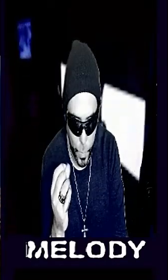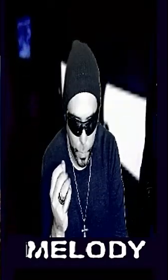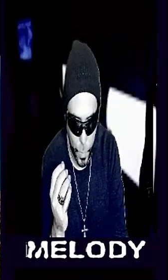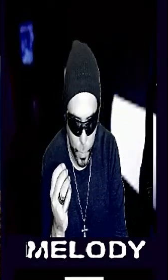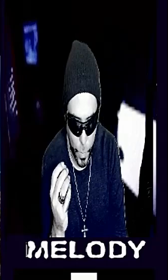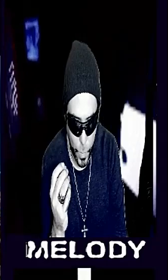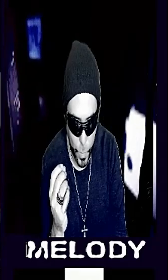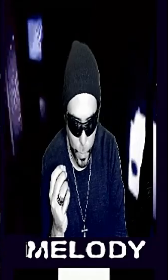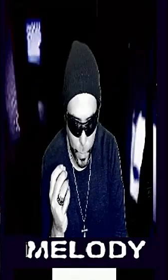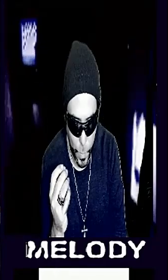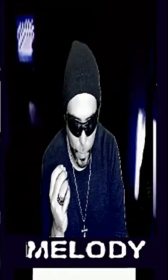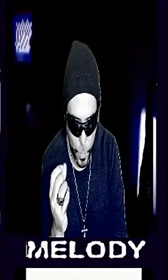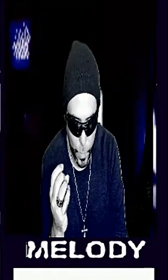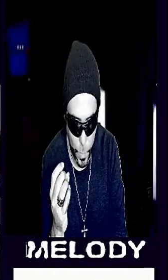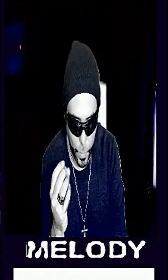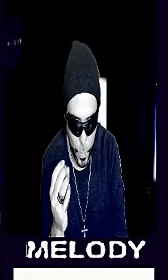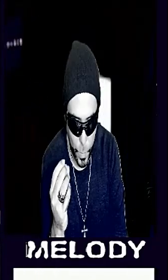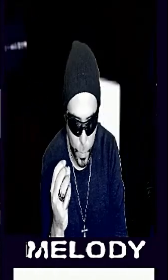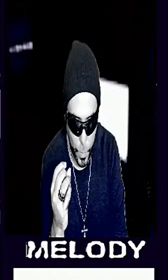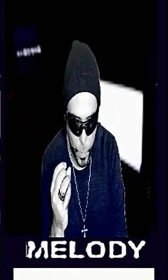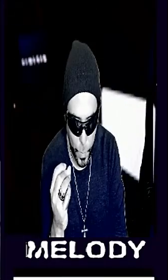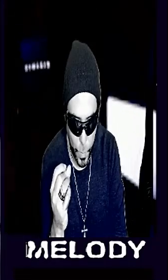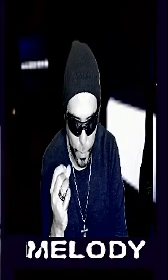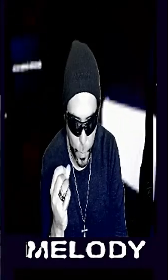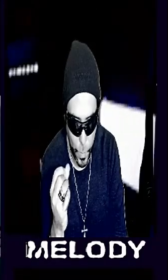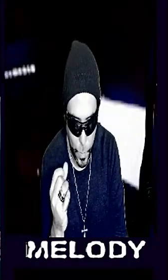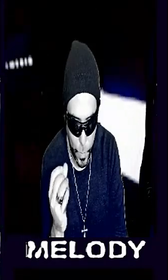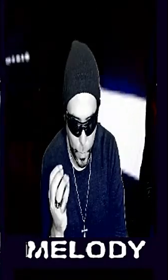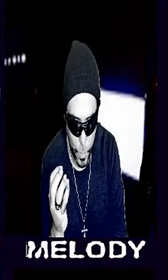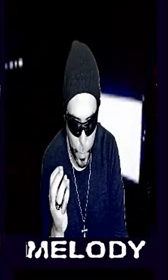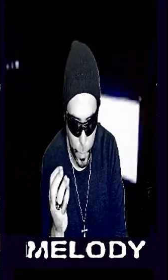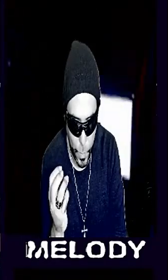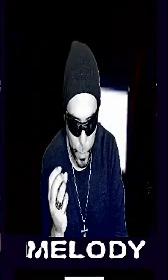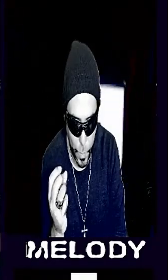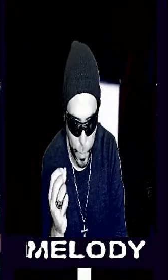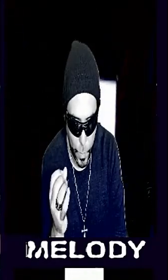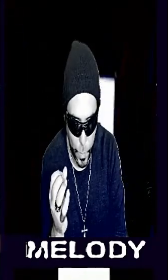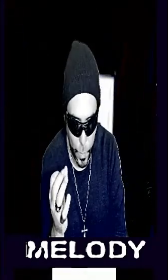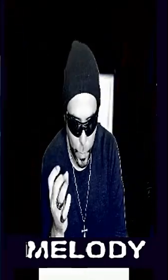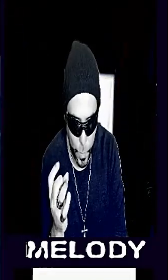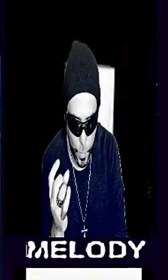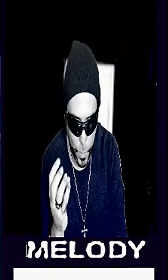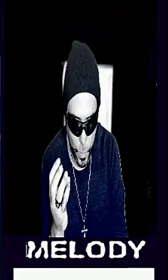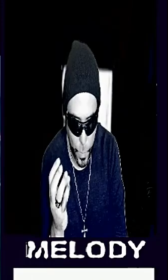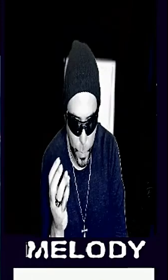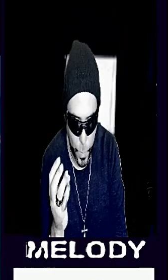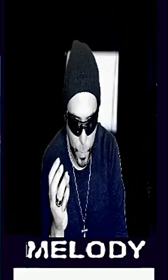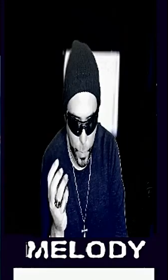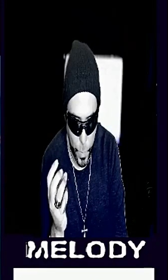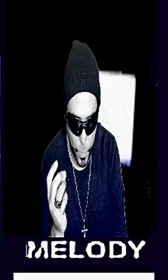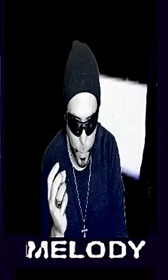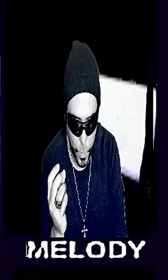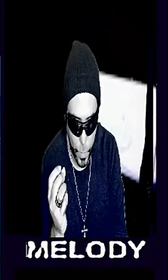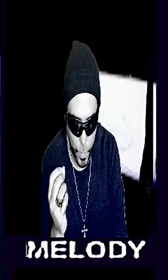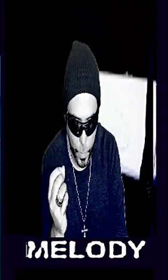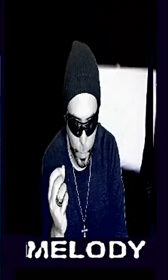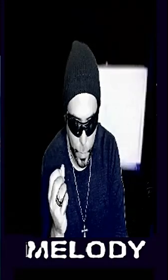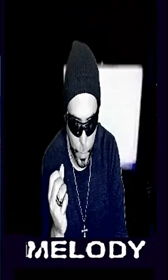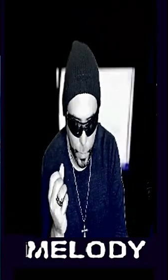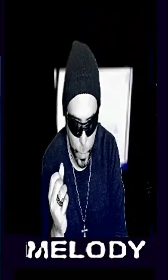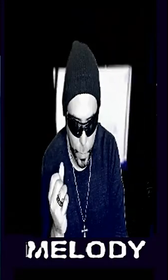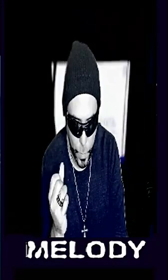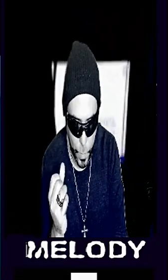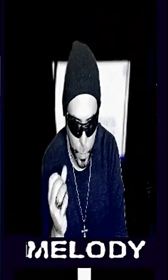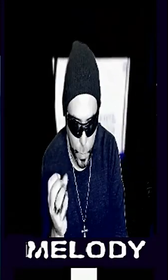México y al mundo. Ven y conoce la estación Cancún, la puerta de entrada al mundo maya, e inicia un mágico recorrido por todos sus